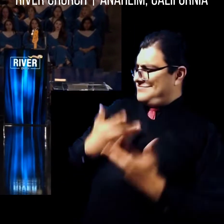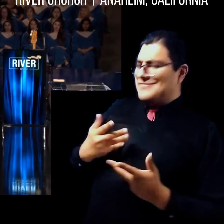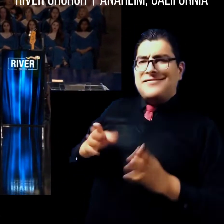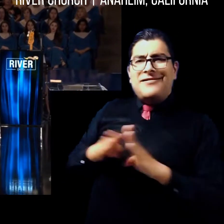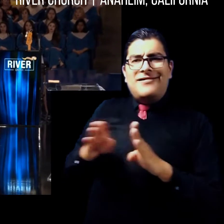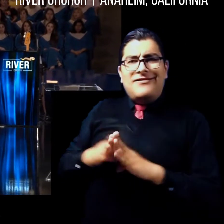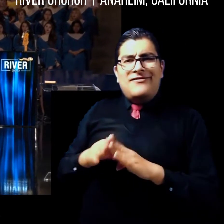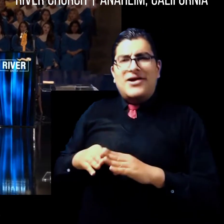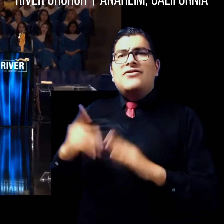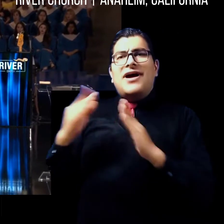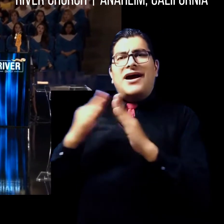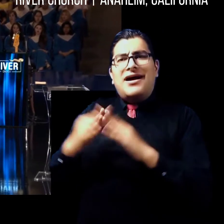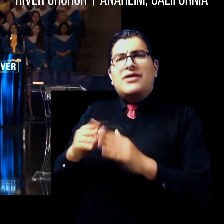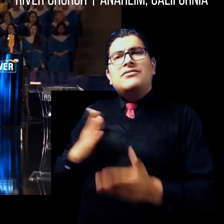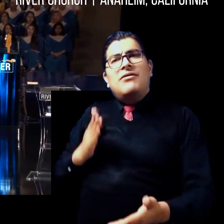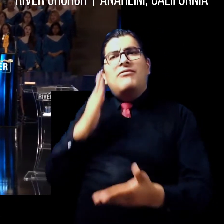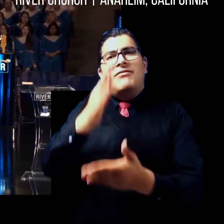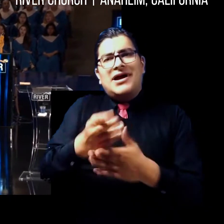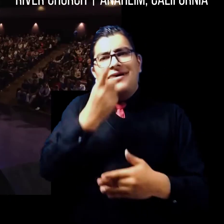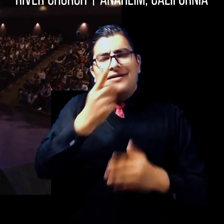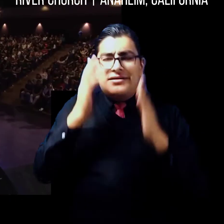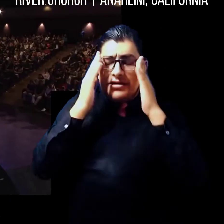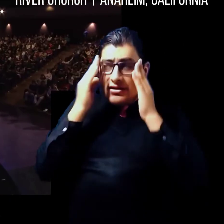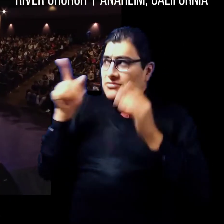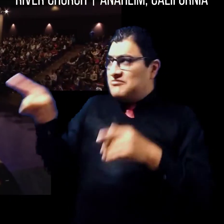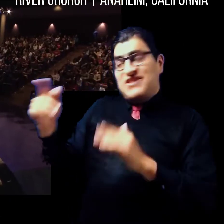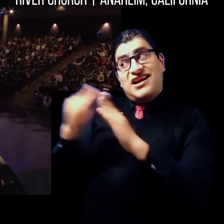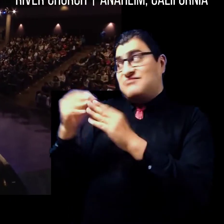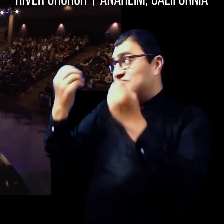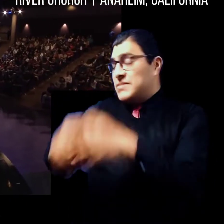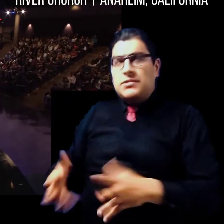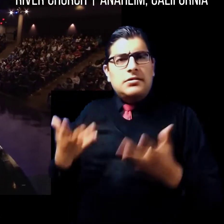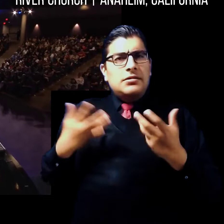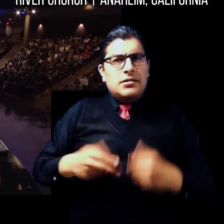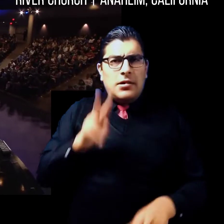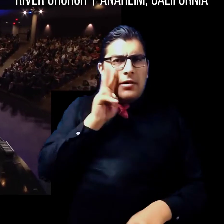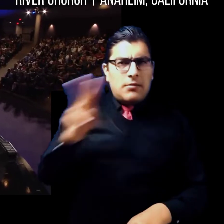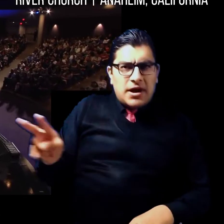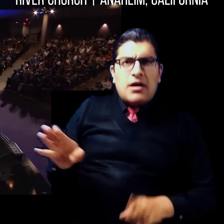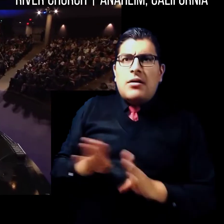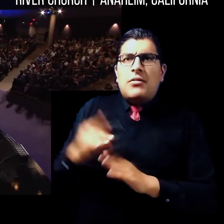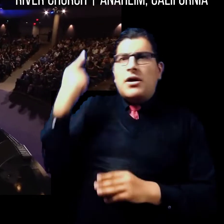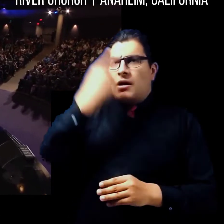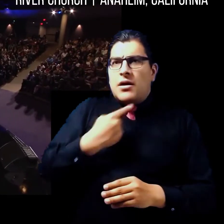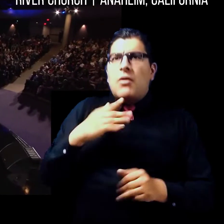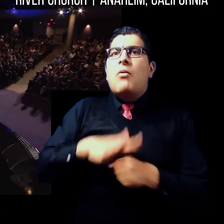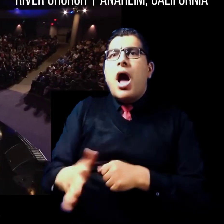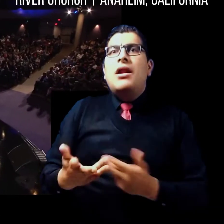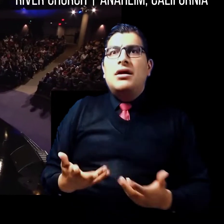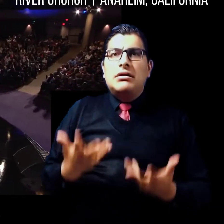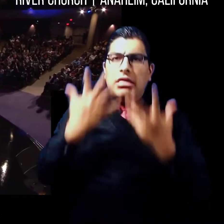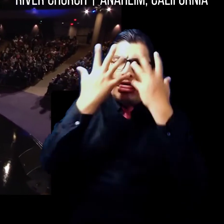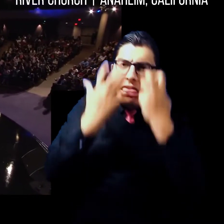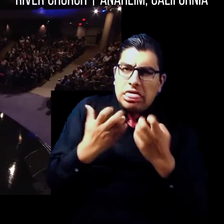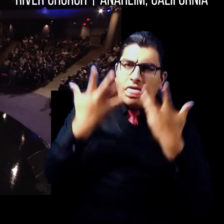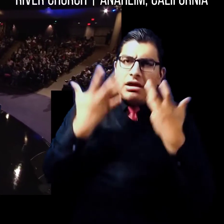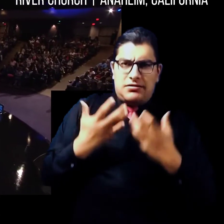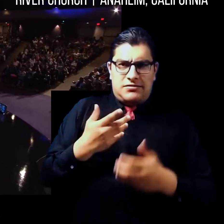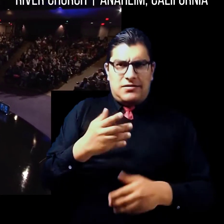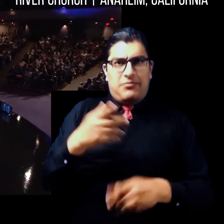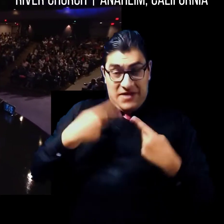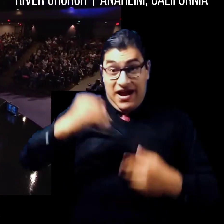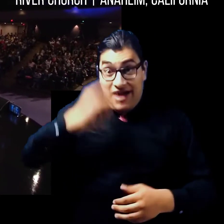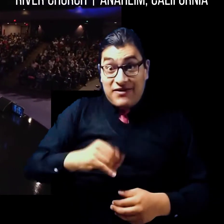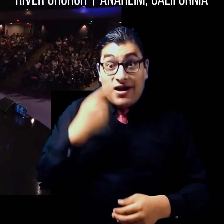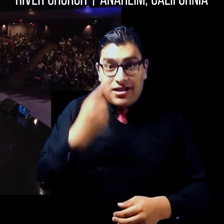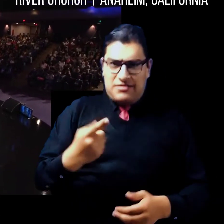raíces, cuando te dijo que ibas a perder la casa? ¿Qué cara vio en ti el gerente del banco? Tú me estás diciendo algo